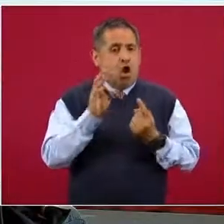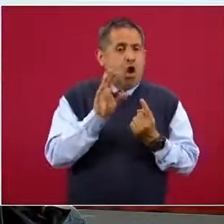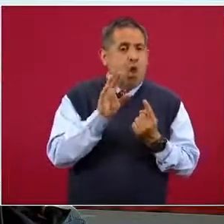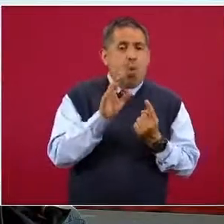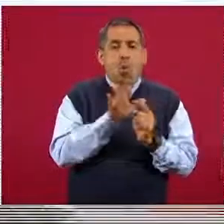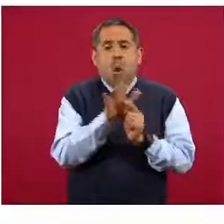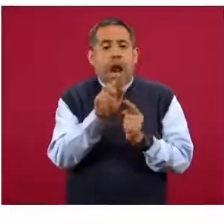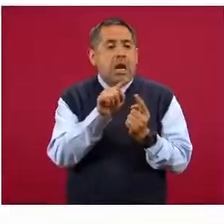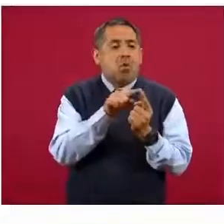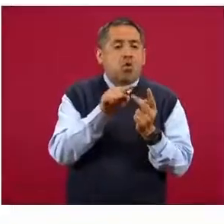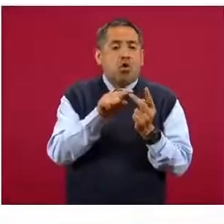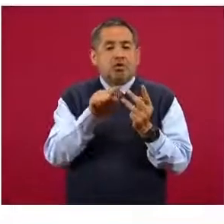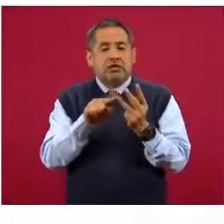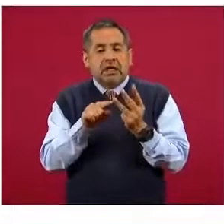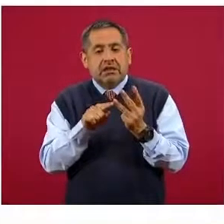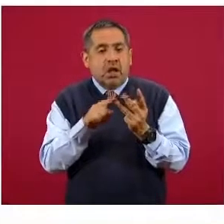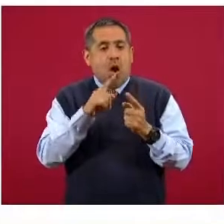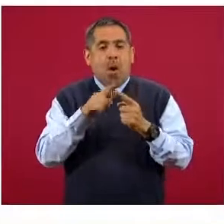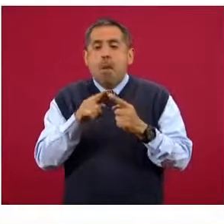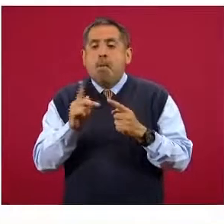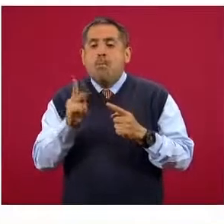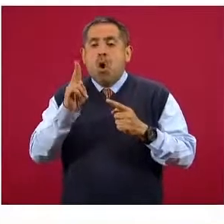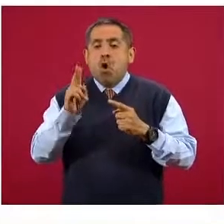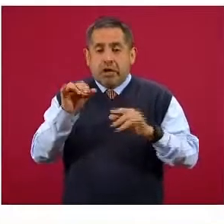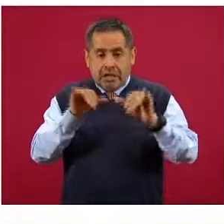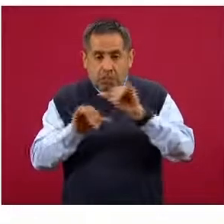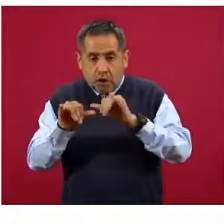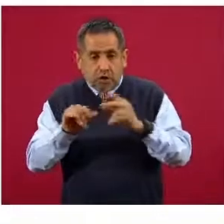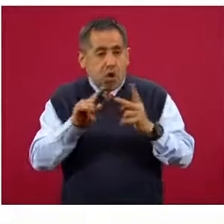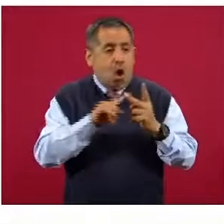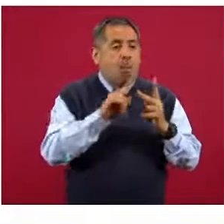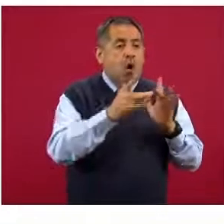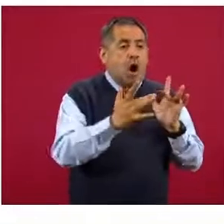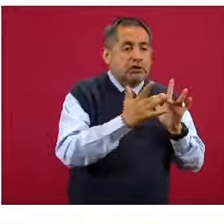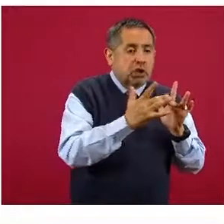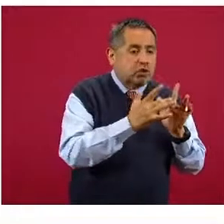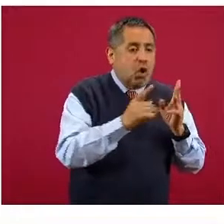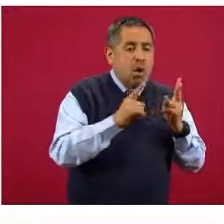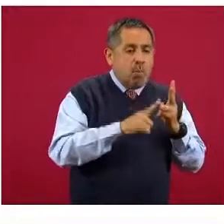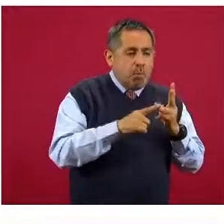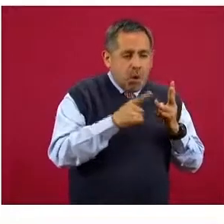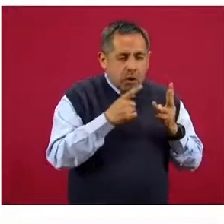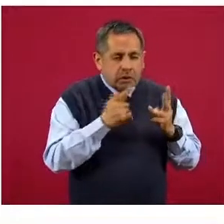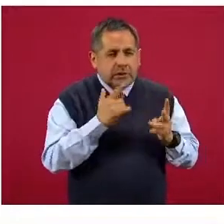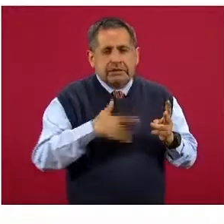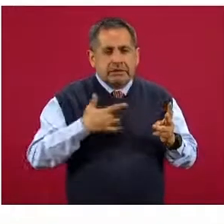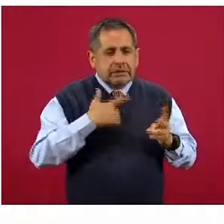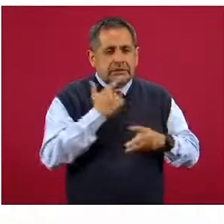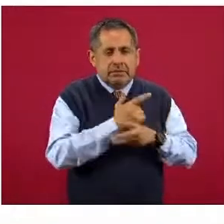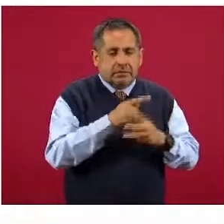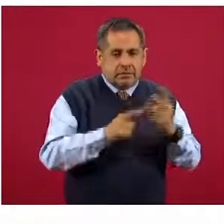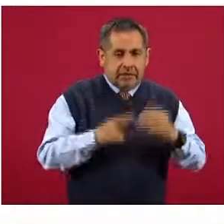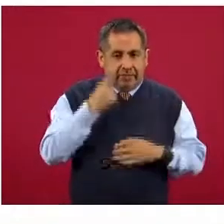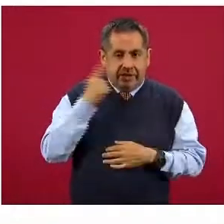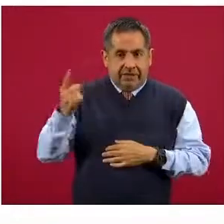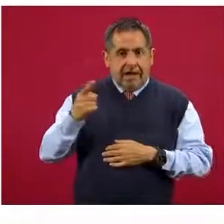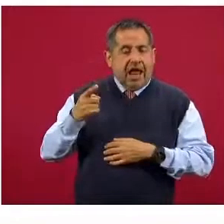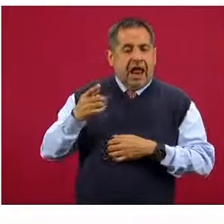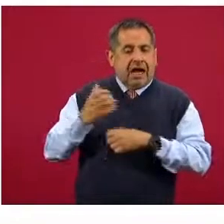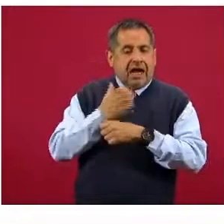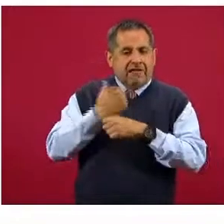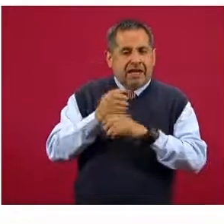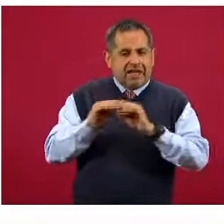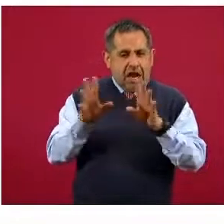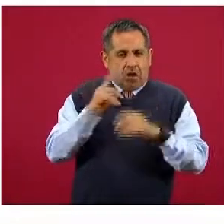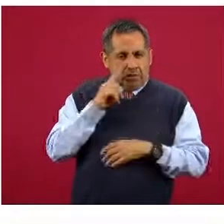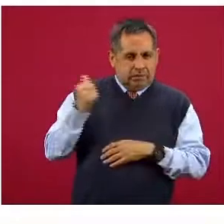posibles clasificaciones. En las barras que vemos aquí representadas, que son estas barras de café claro, que es el color que hemos